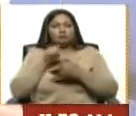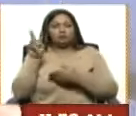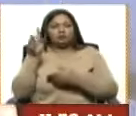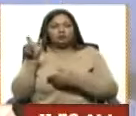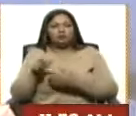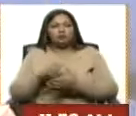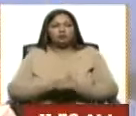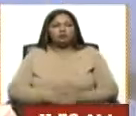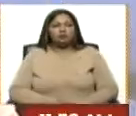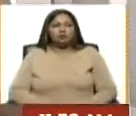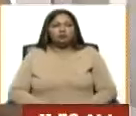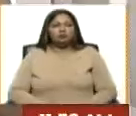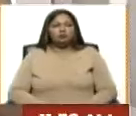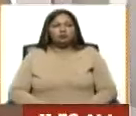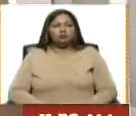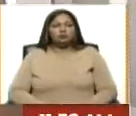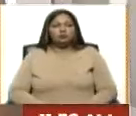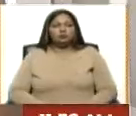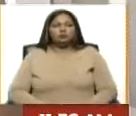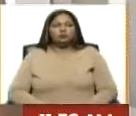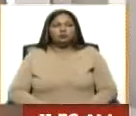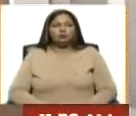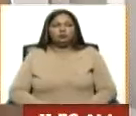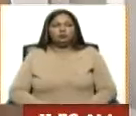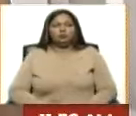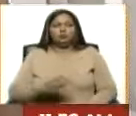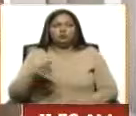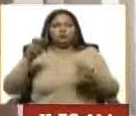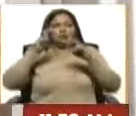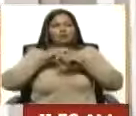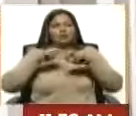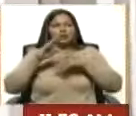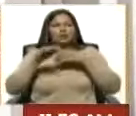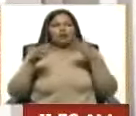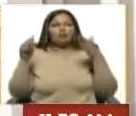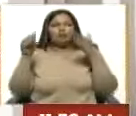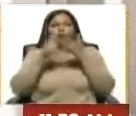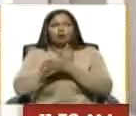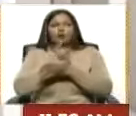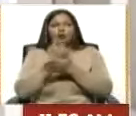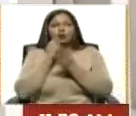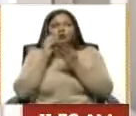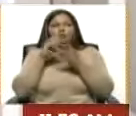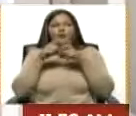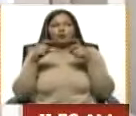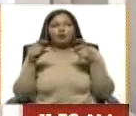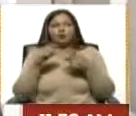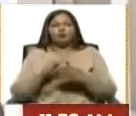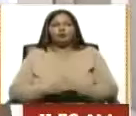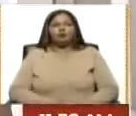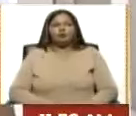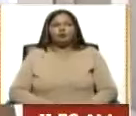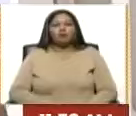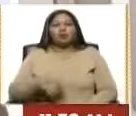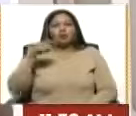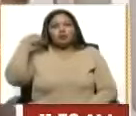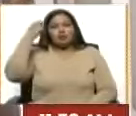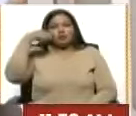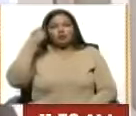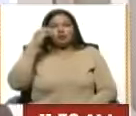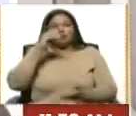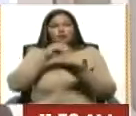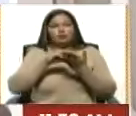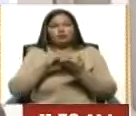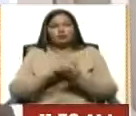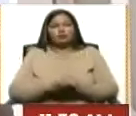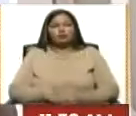Mira, estoy revisando acá la cuenta de la chica y al parecer hasta borró lo que había colocado. El video. Sí, el video que ella había puesto. Yo claro, lo había